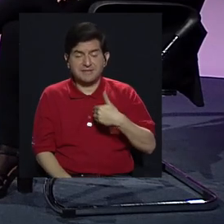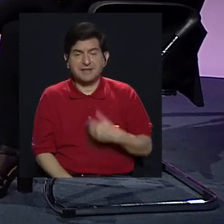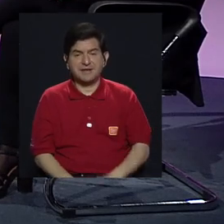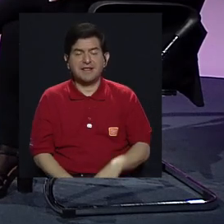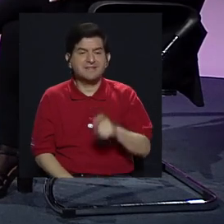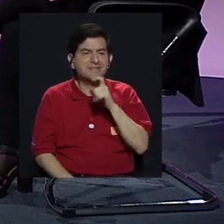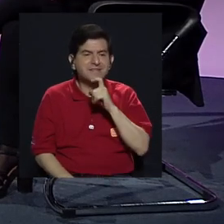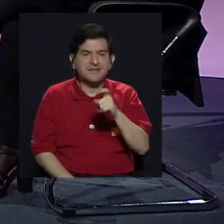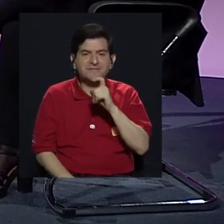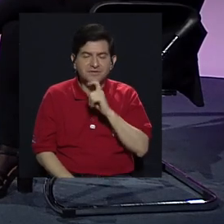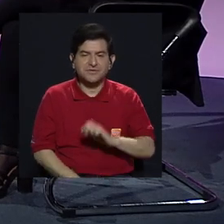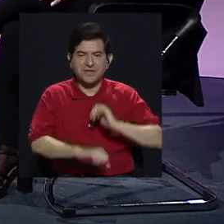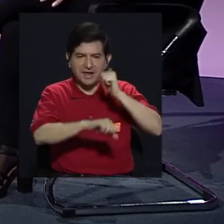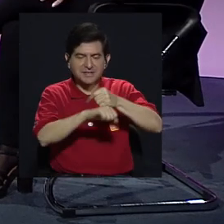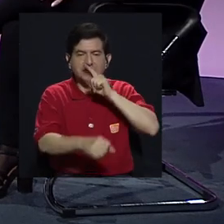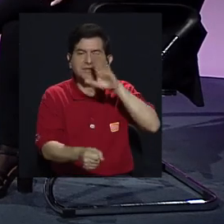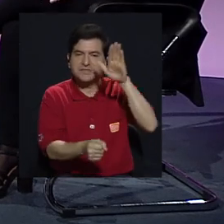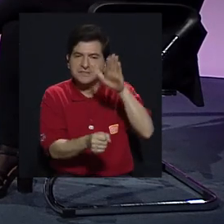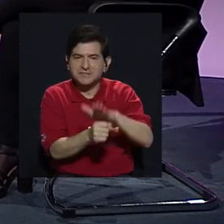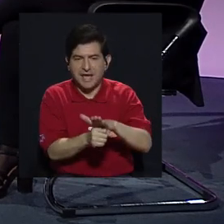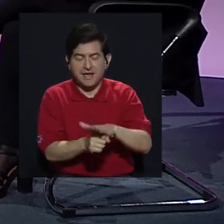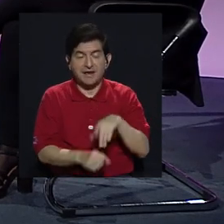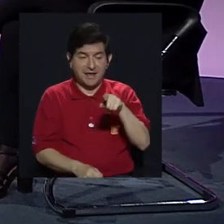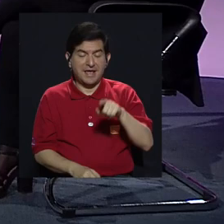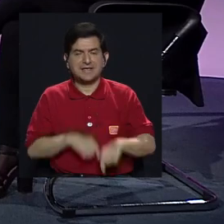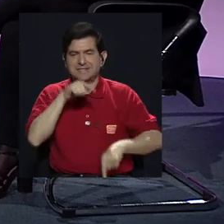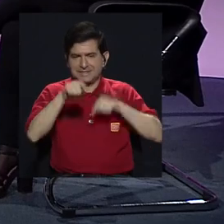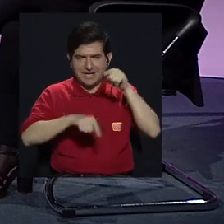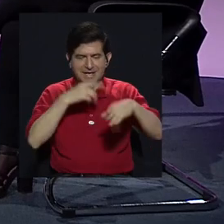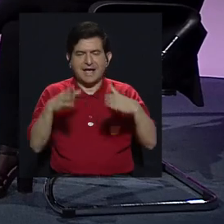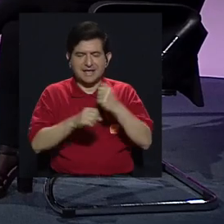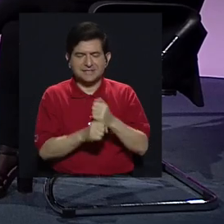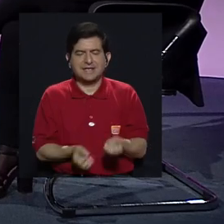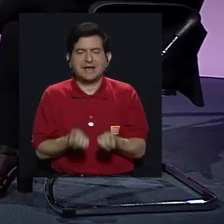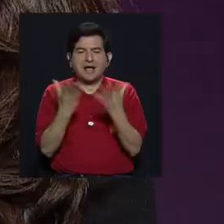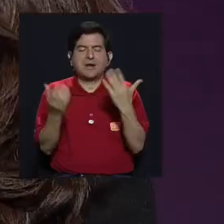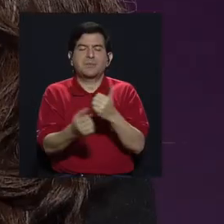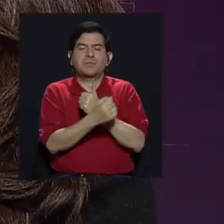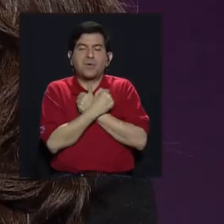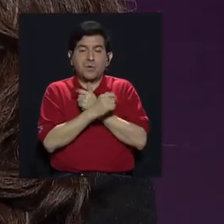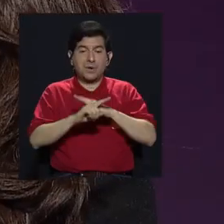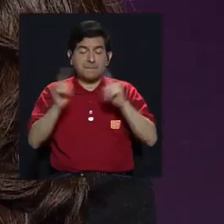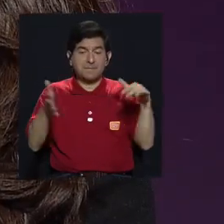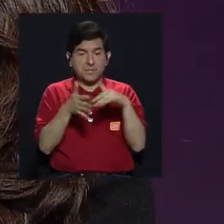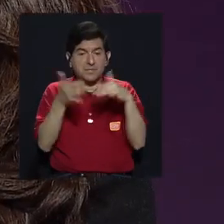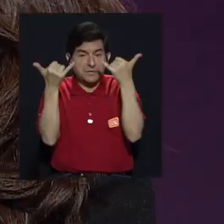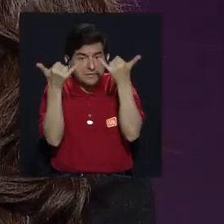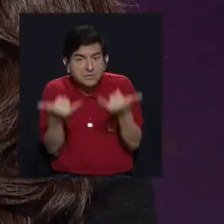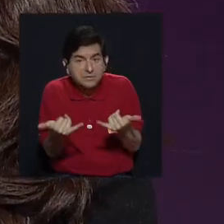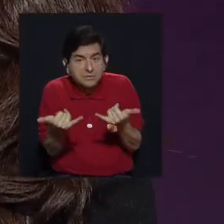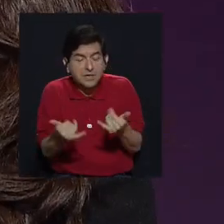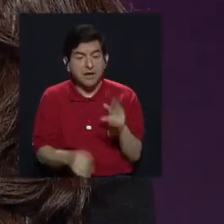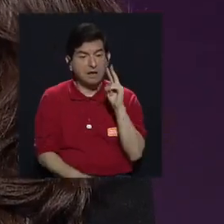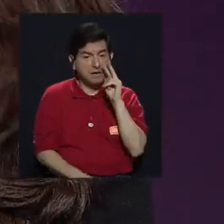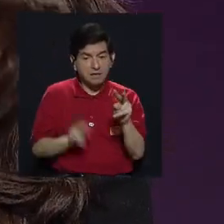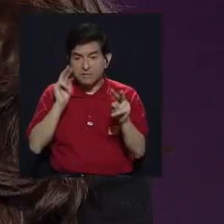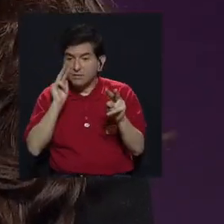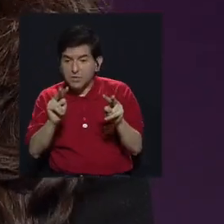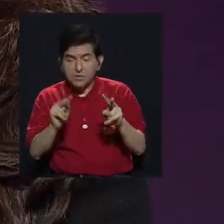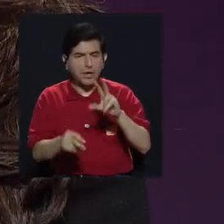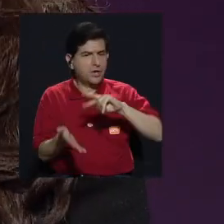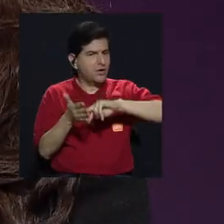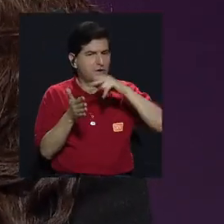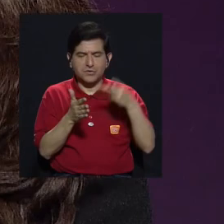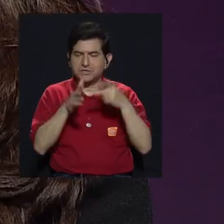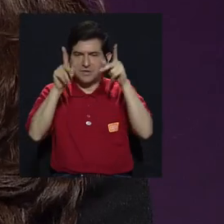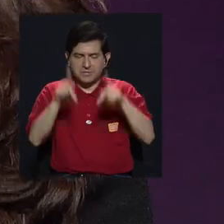ejemplo, dificultades a establecer compromisos, que es una de las críticas que se le hace al poliamor. Sin embargo, se ha estudiado y lo que se ha observado es que no